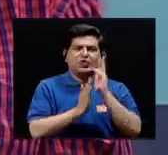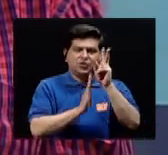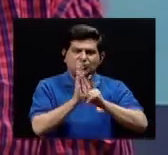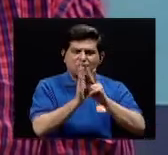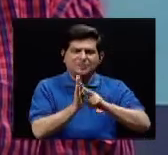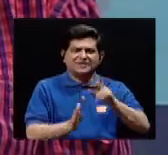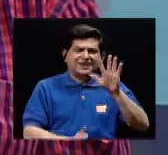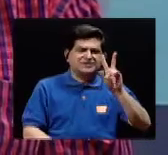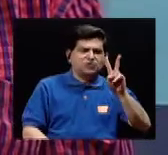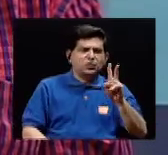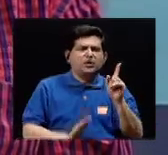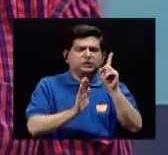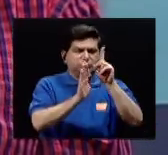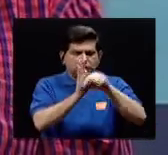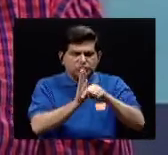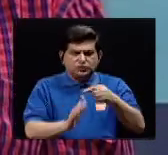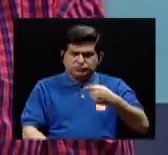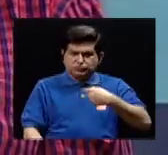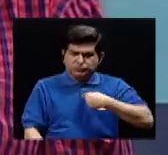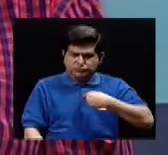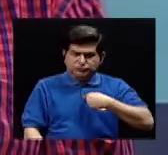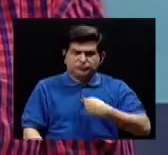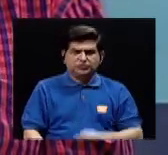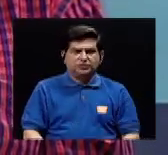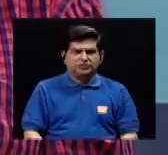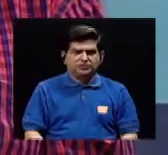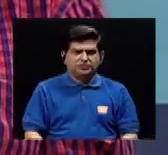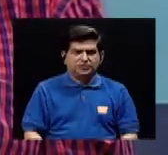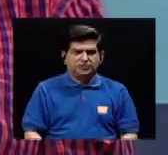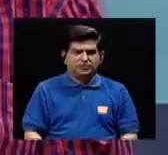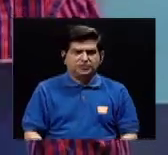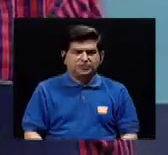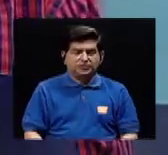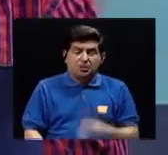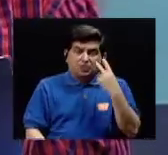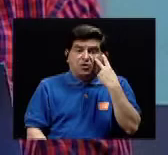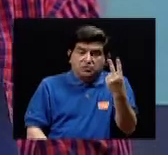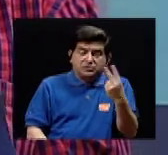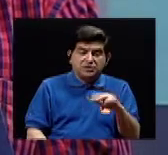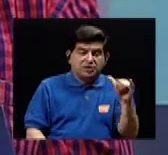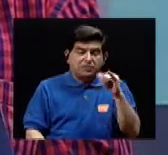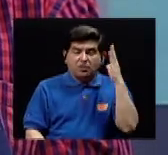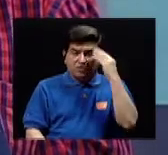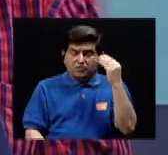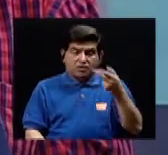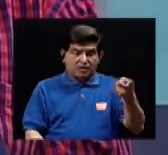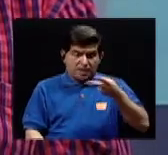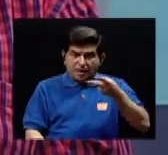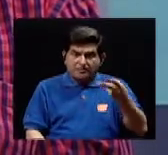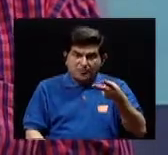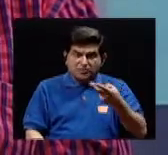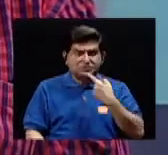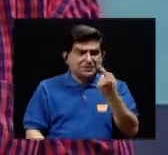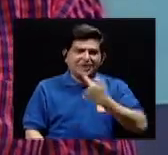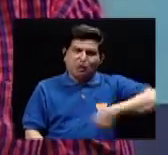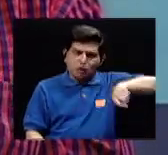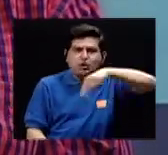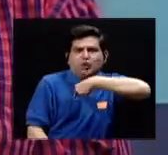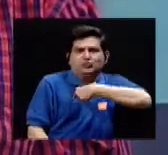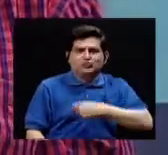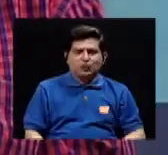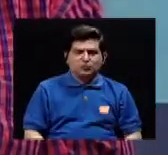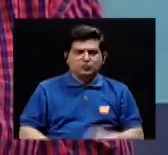un documental de 52 minutos, a mí me veo que vivimos lo mismo, ustedes y nosotros, digo